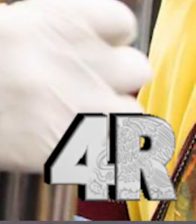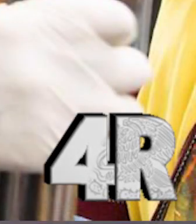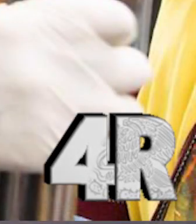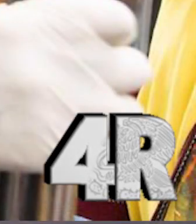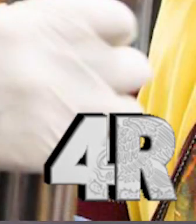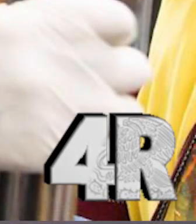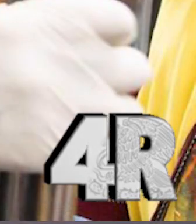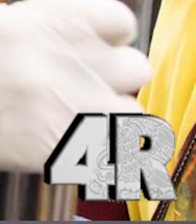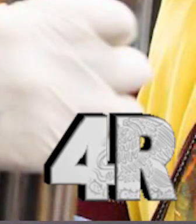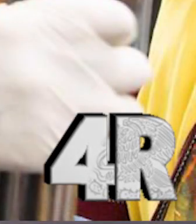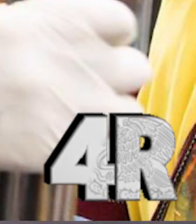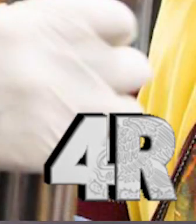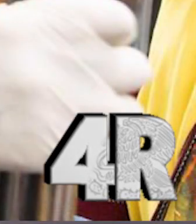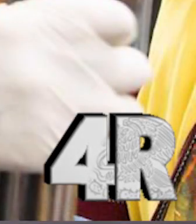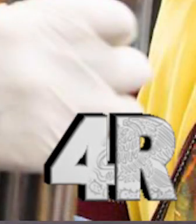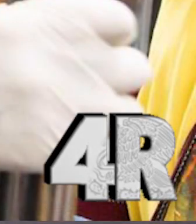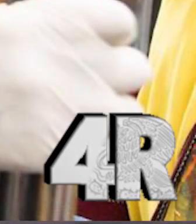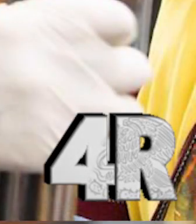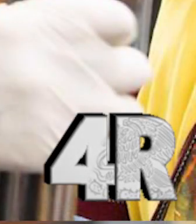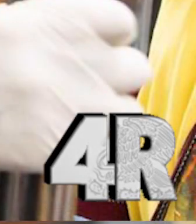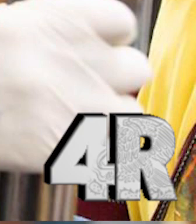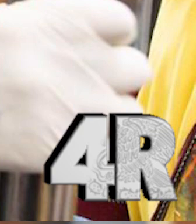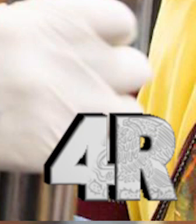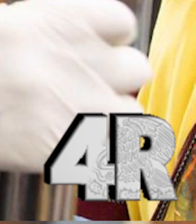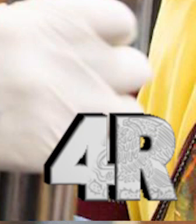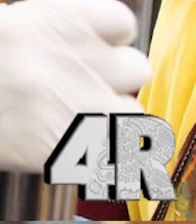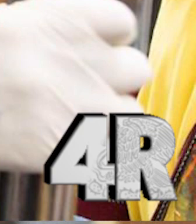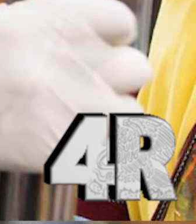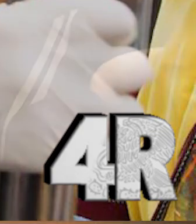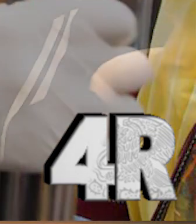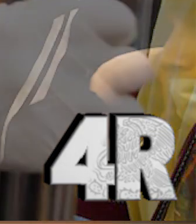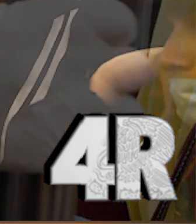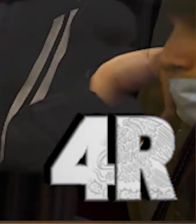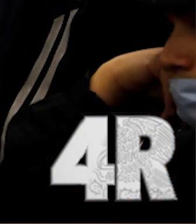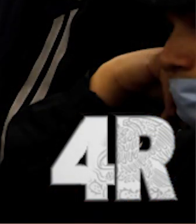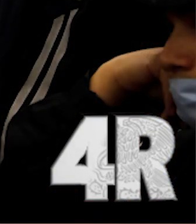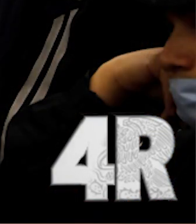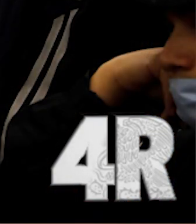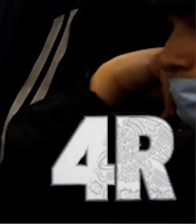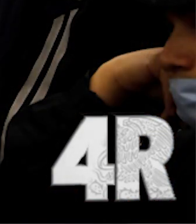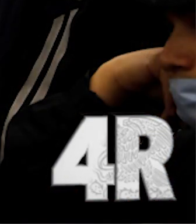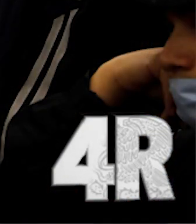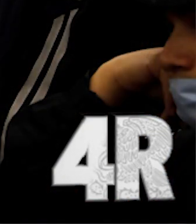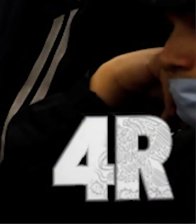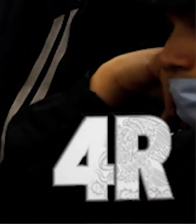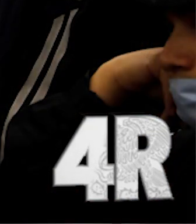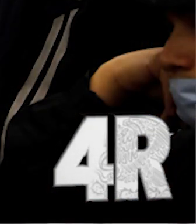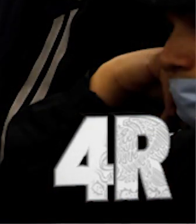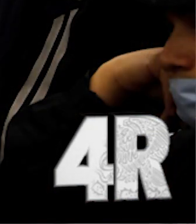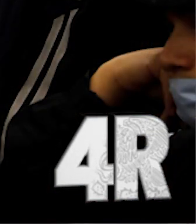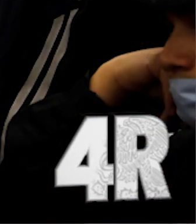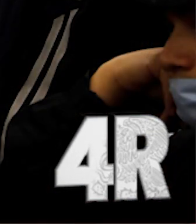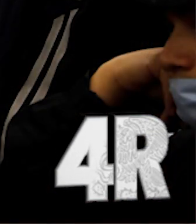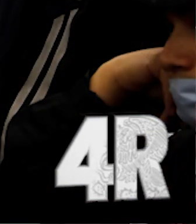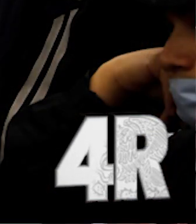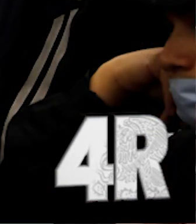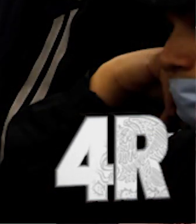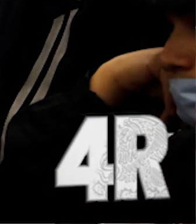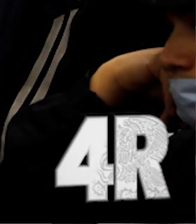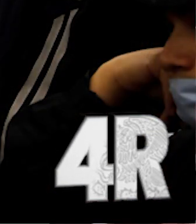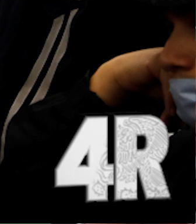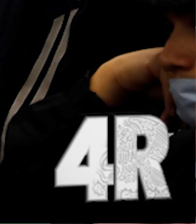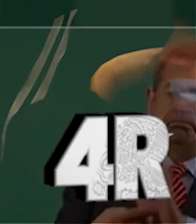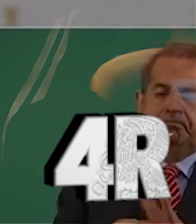trabajando, así como se han contagiado muchísimos mexicanos trabajando y no dejando caer sus